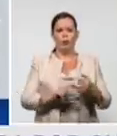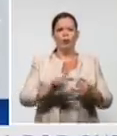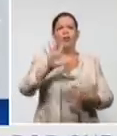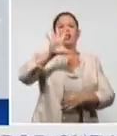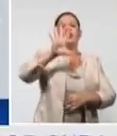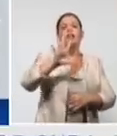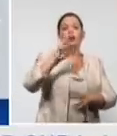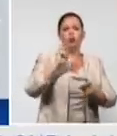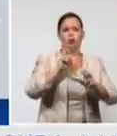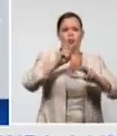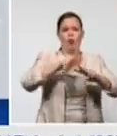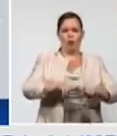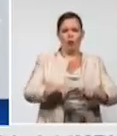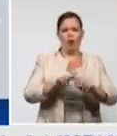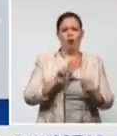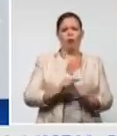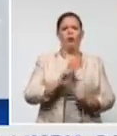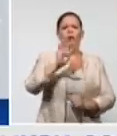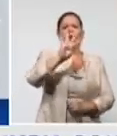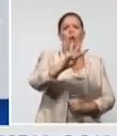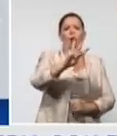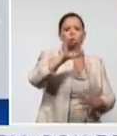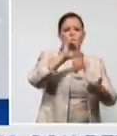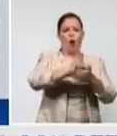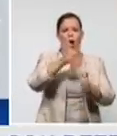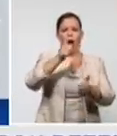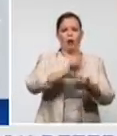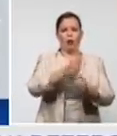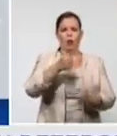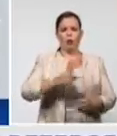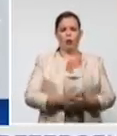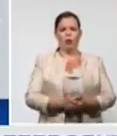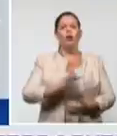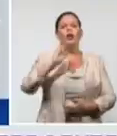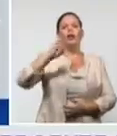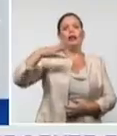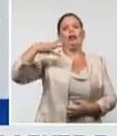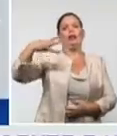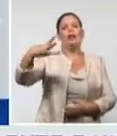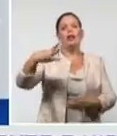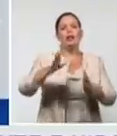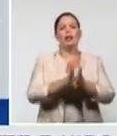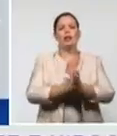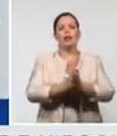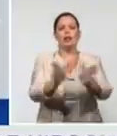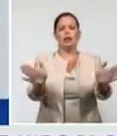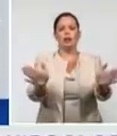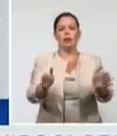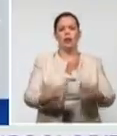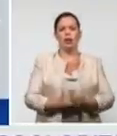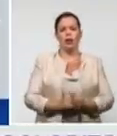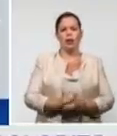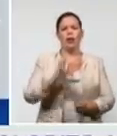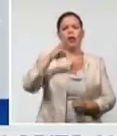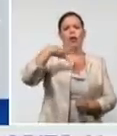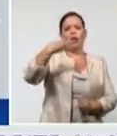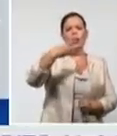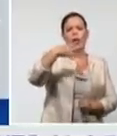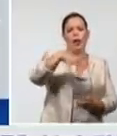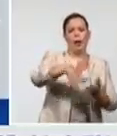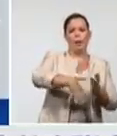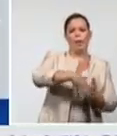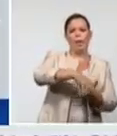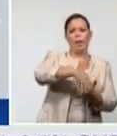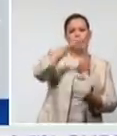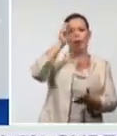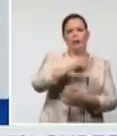Habana, 4 de Arroyo Naranjo, 3 de San Miguel del Padrón, 3 de Plaza y 3 de Habana del